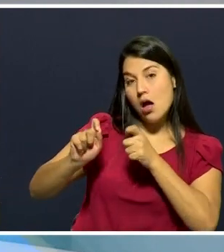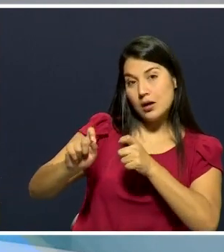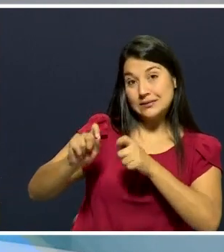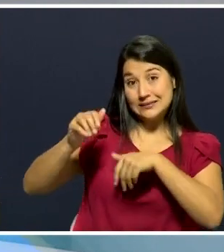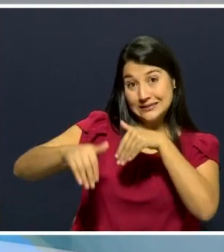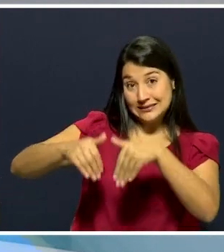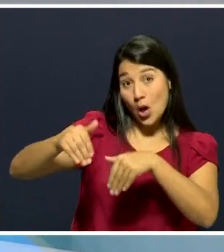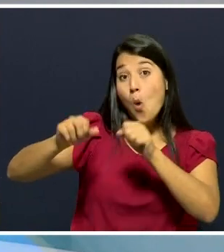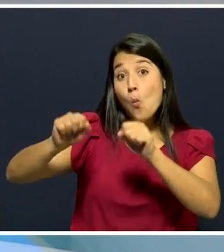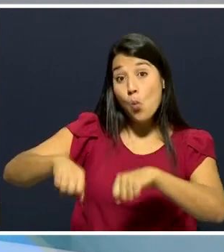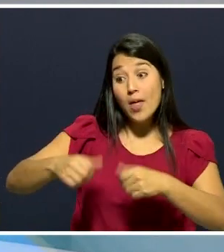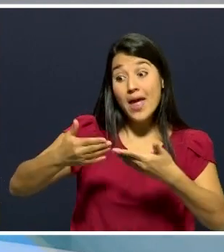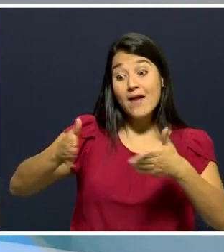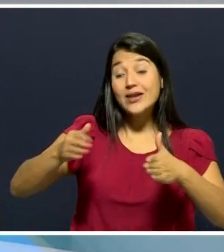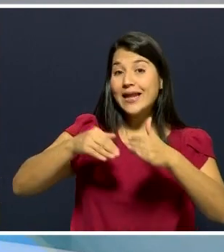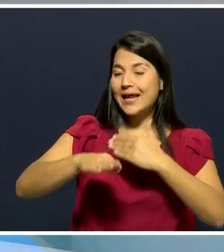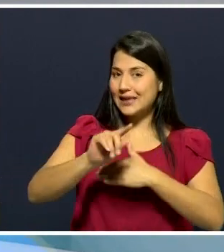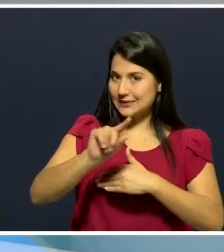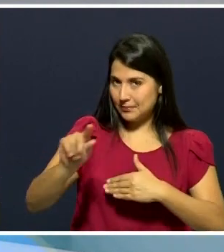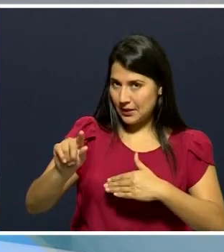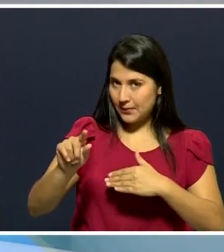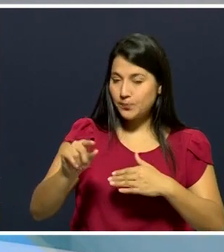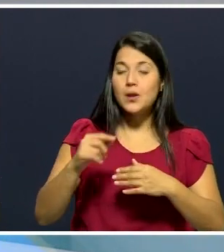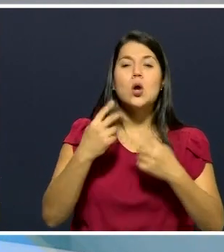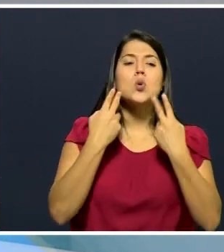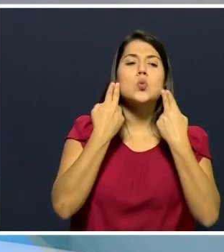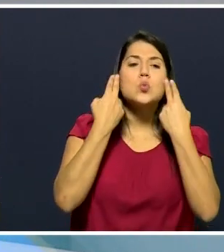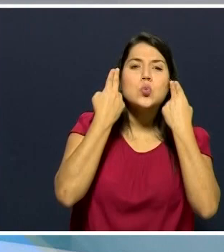semana, mientras que barberías, ventas de